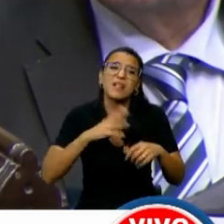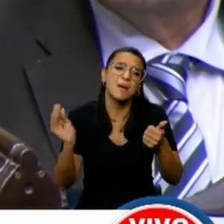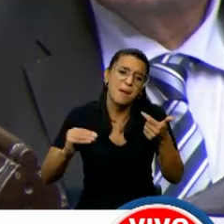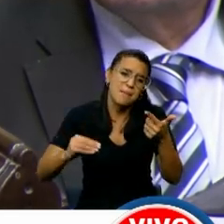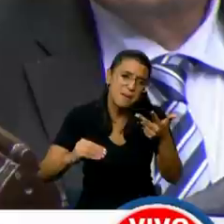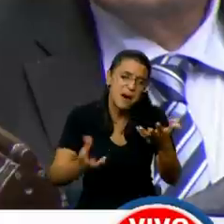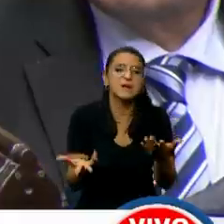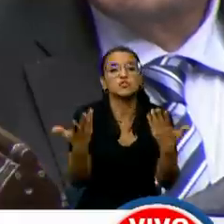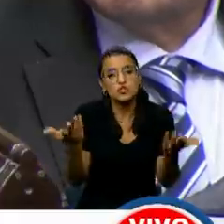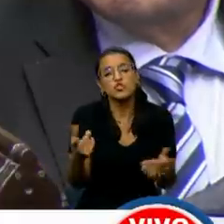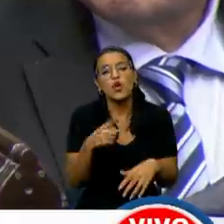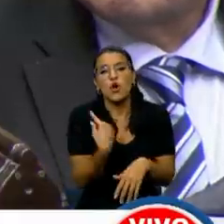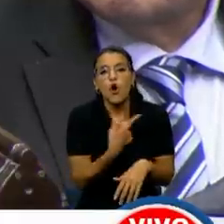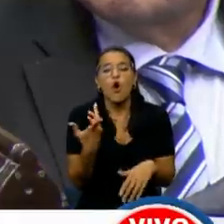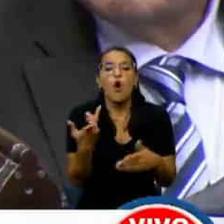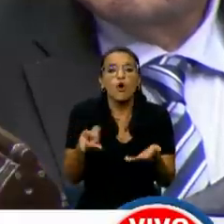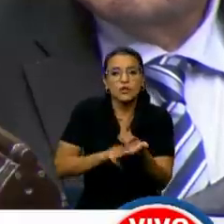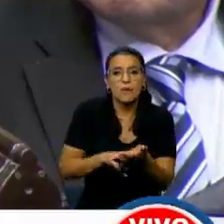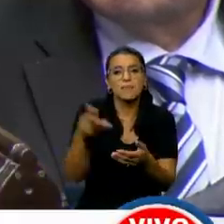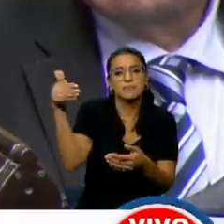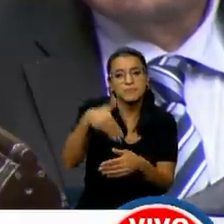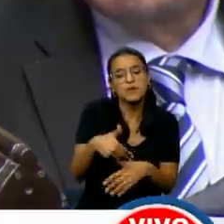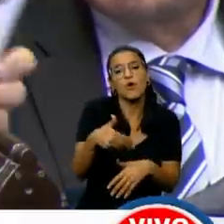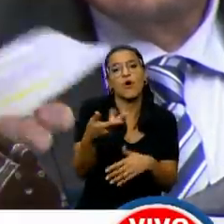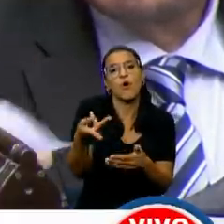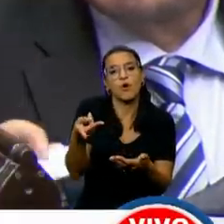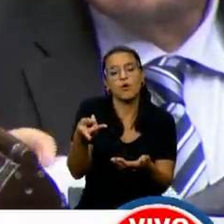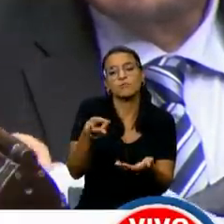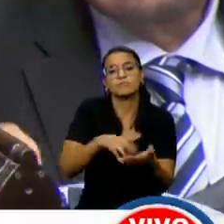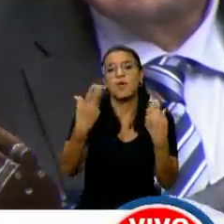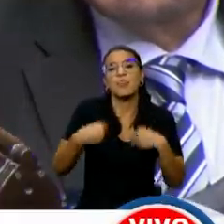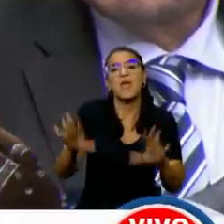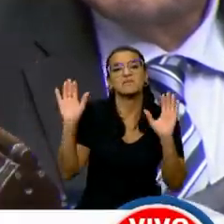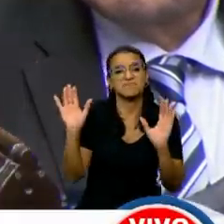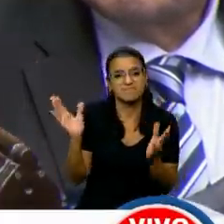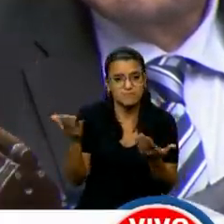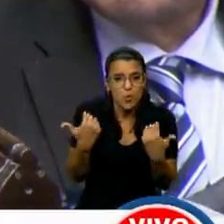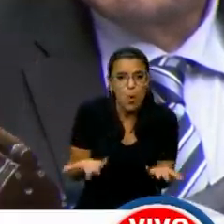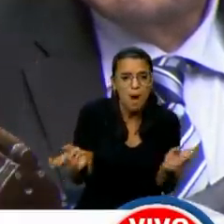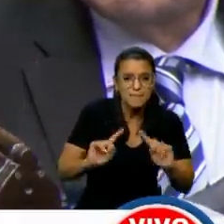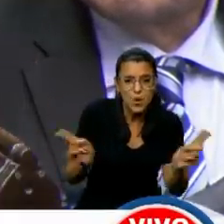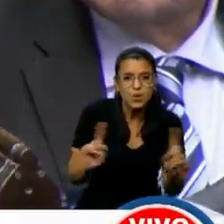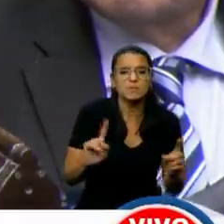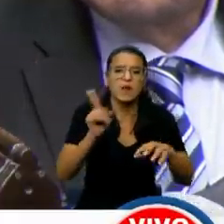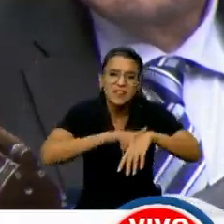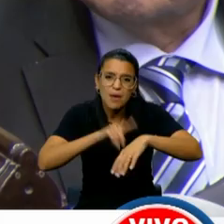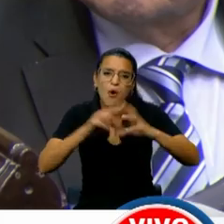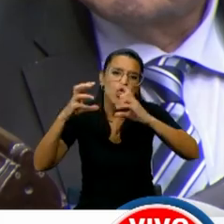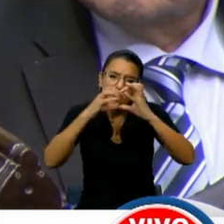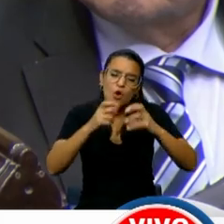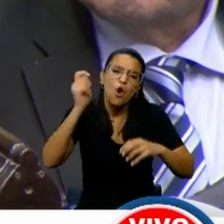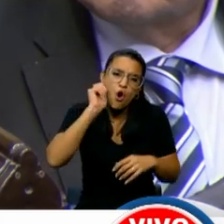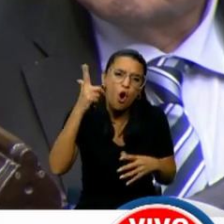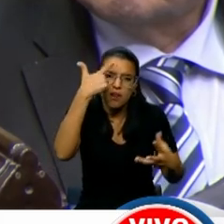vamos a asistir nuevamente a una nueva oportunidad desaprovechada por no habernos dado ese tiempo para discutir y lograr